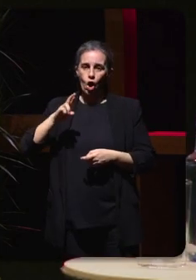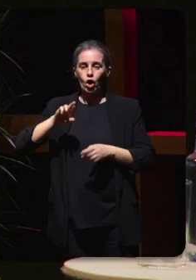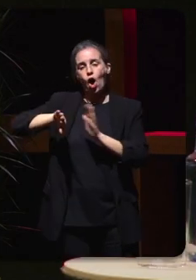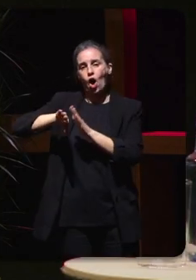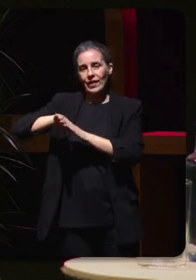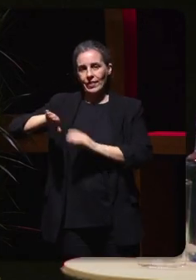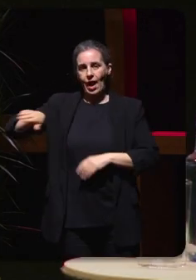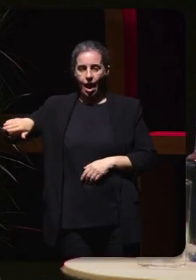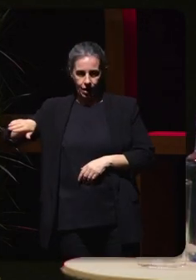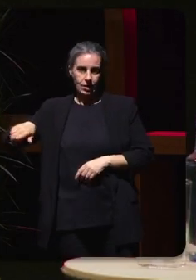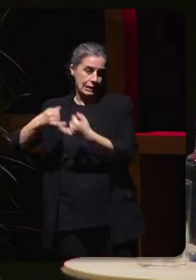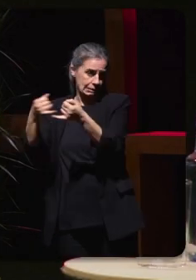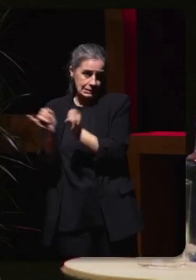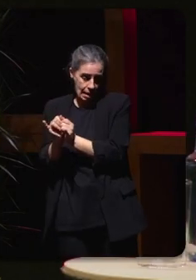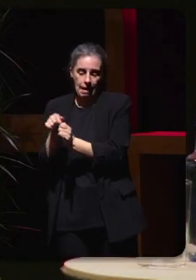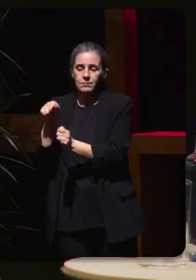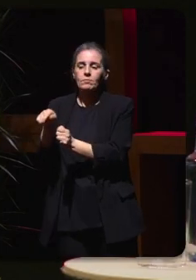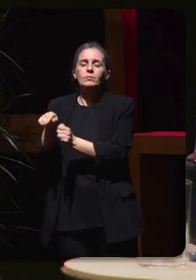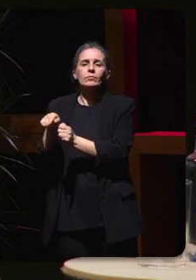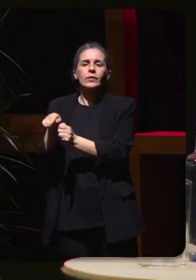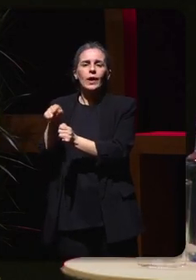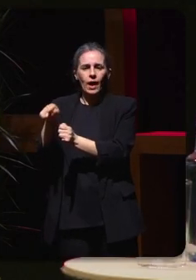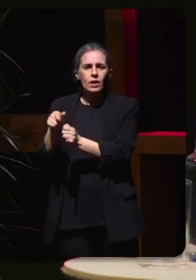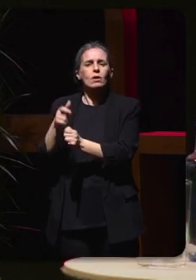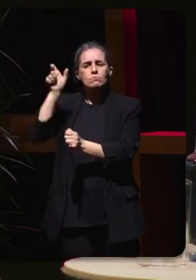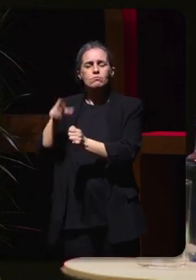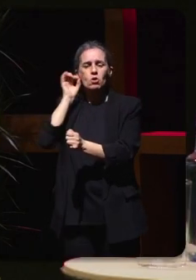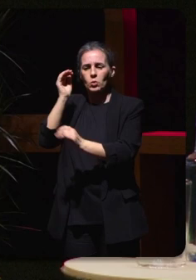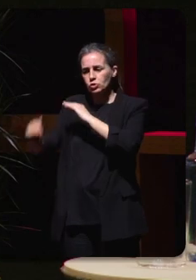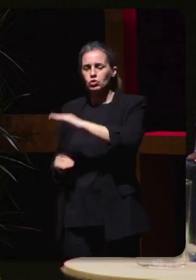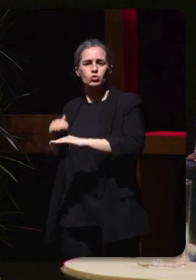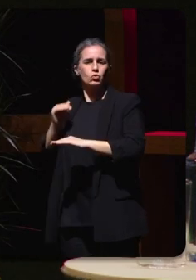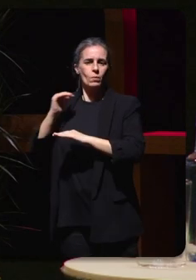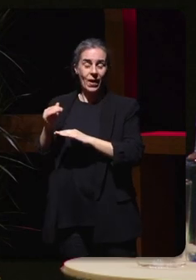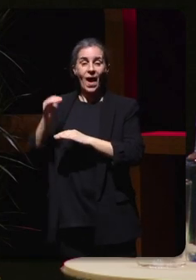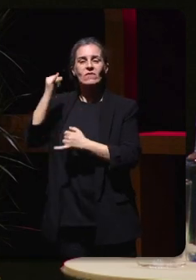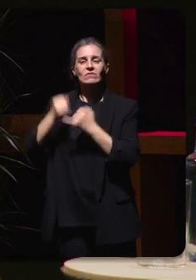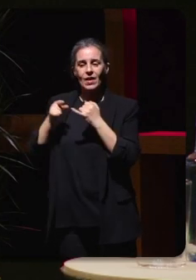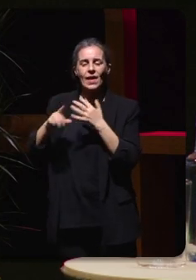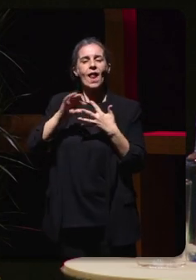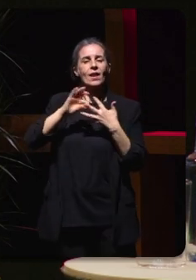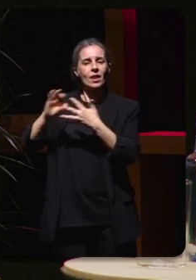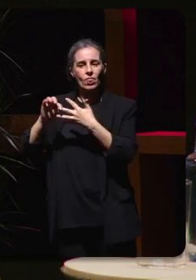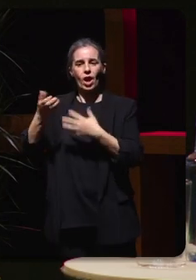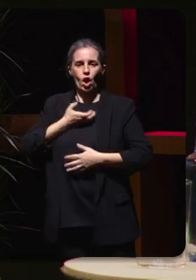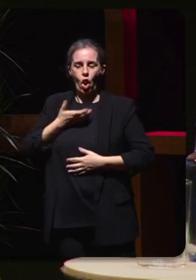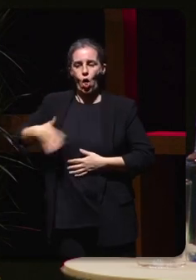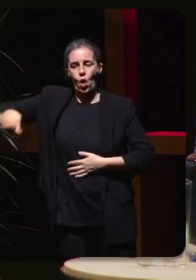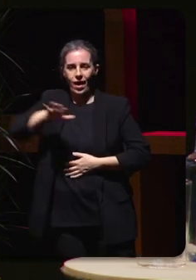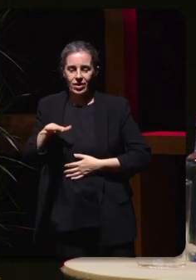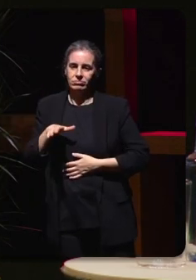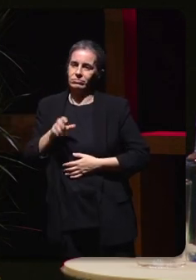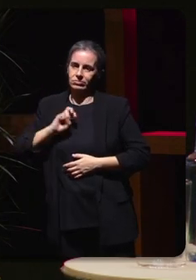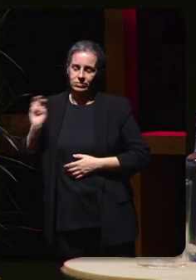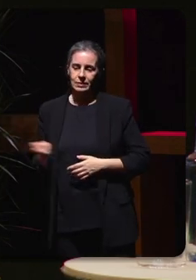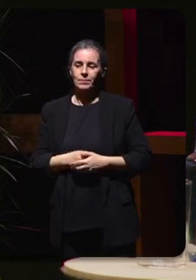etcétera, ¿no? Y no solo, o sea, superó todo esto, sino que fue capaz de convertirse en líder local, etcétera, ¿no? Por tanto, quiero